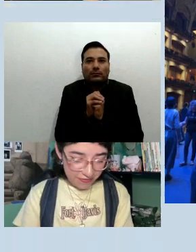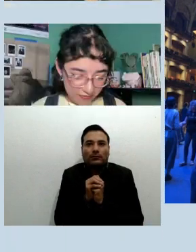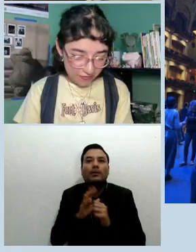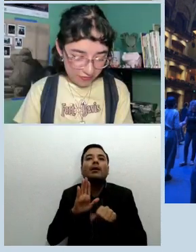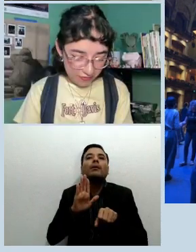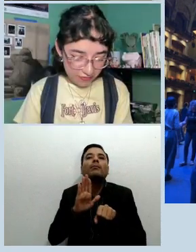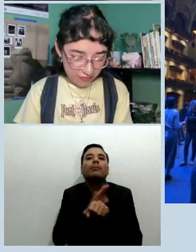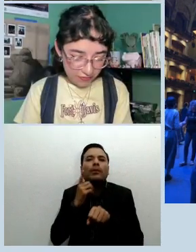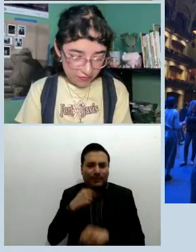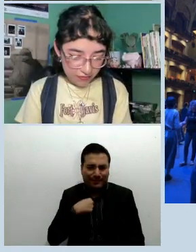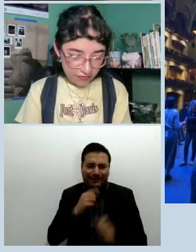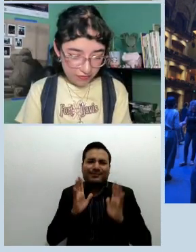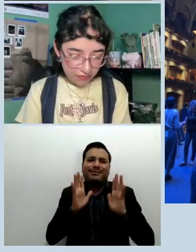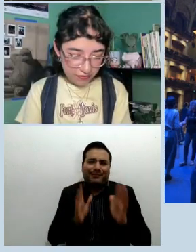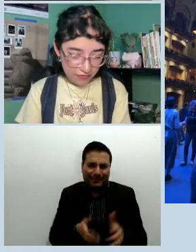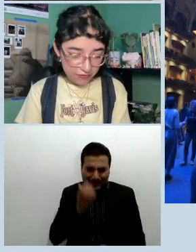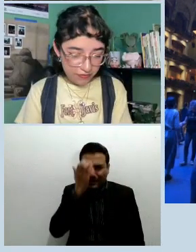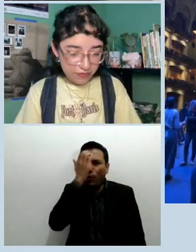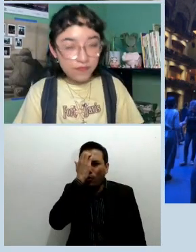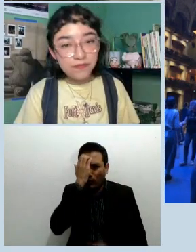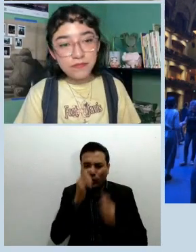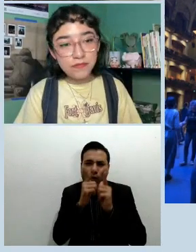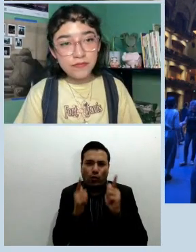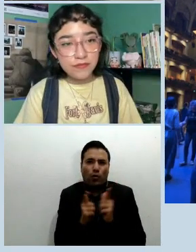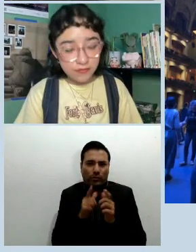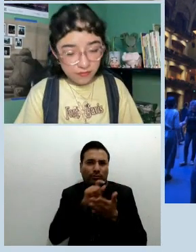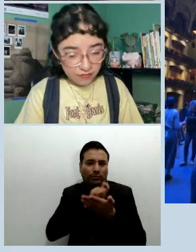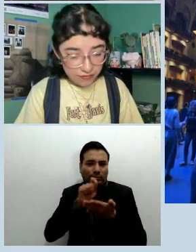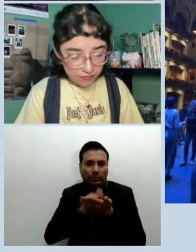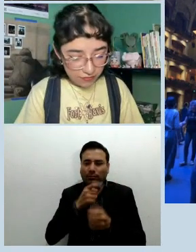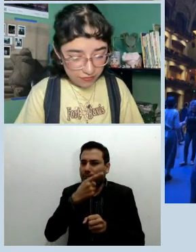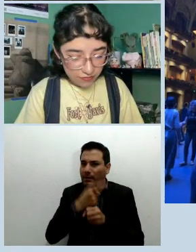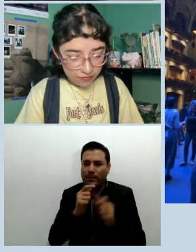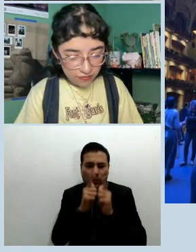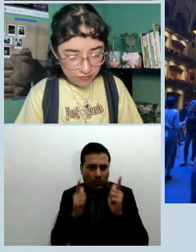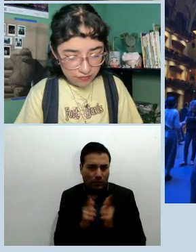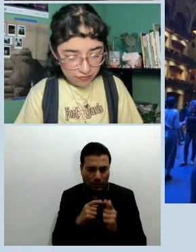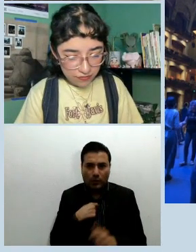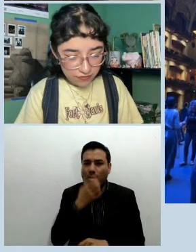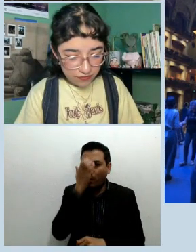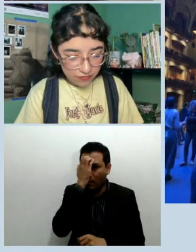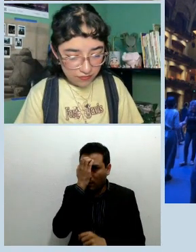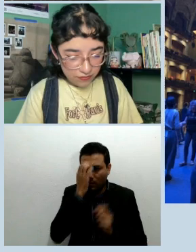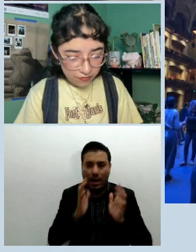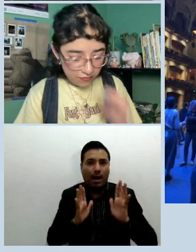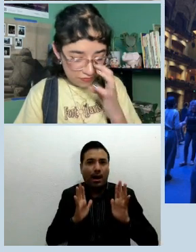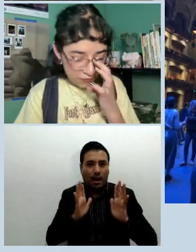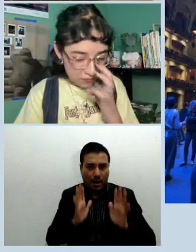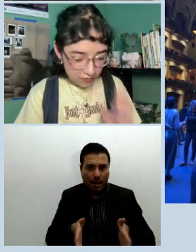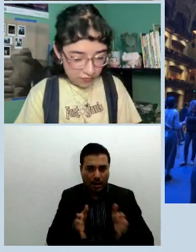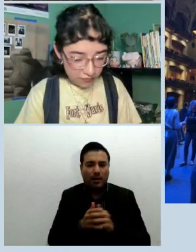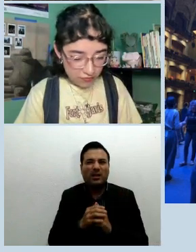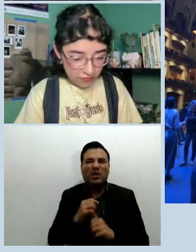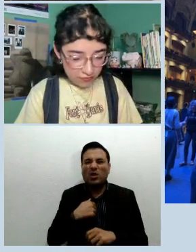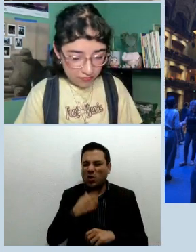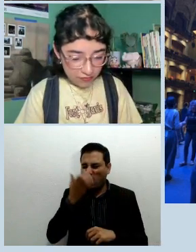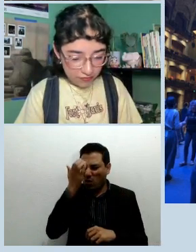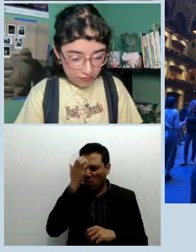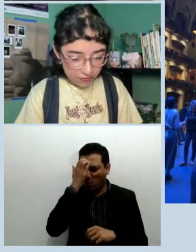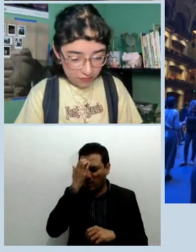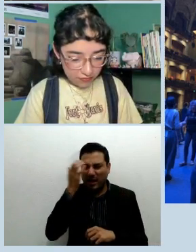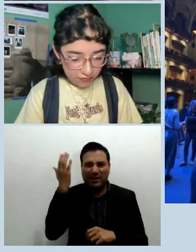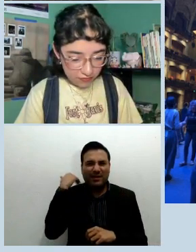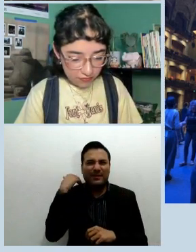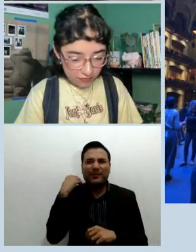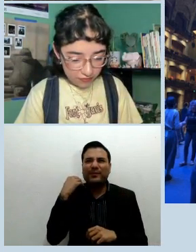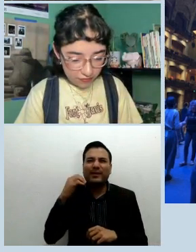conocía apuntes de la primera generación justo los conocí en esa charla con Manuel